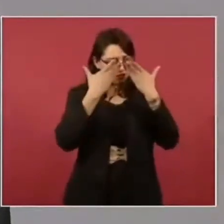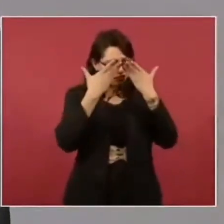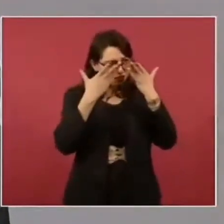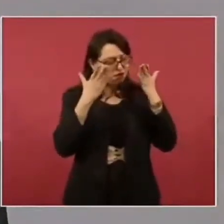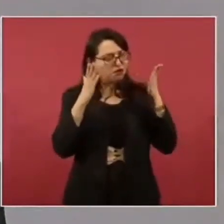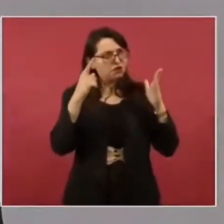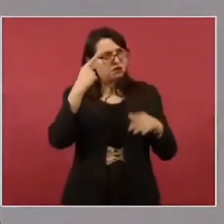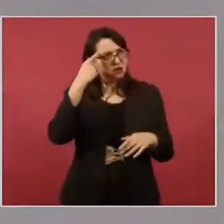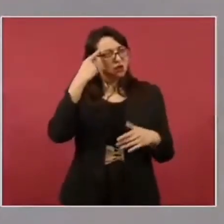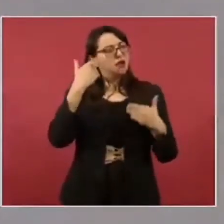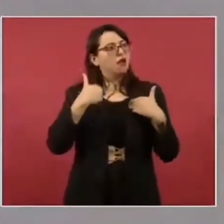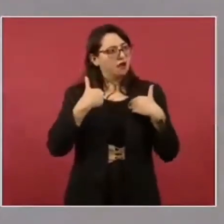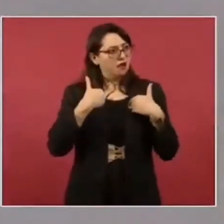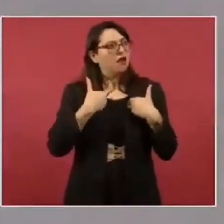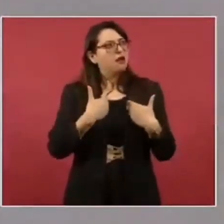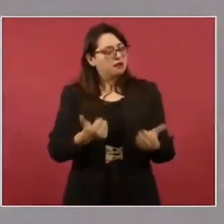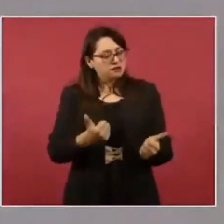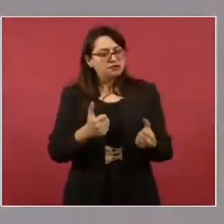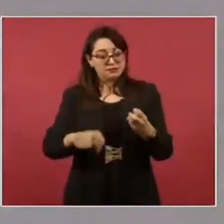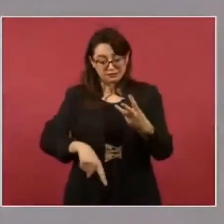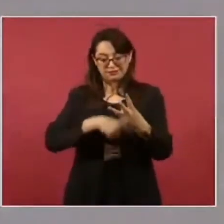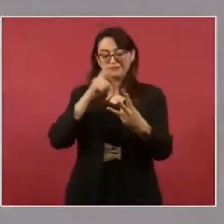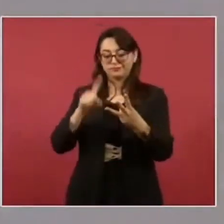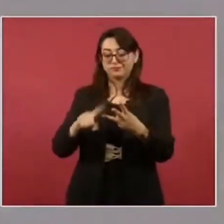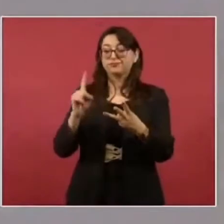pudo llevar a cabo la